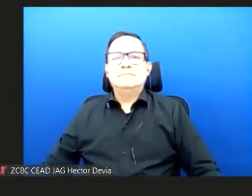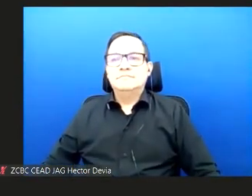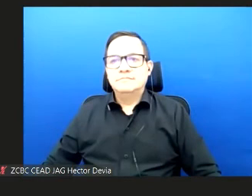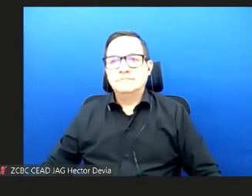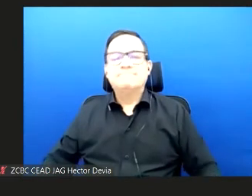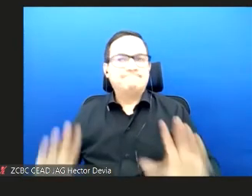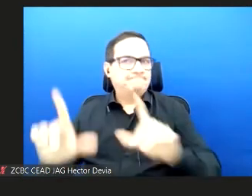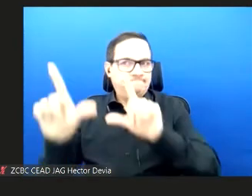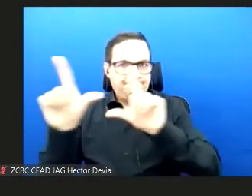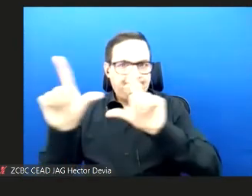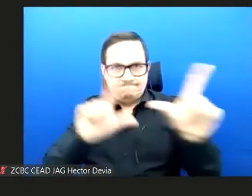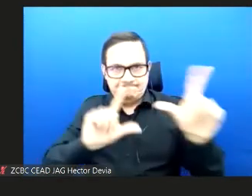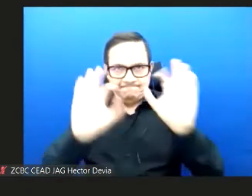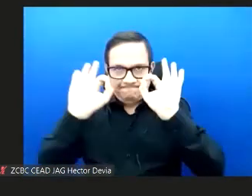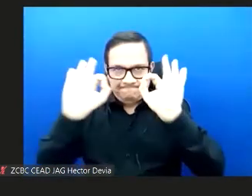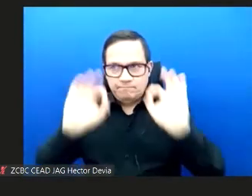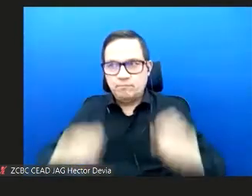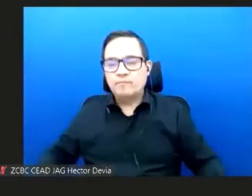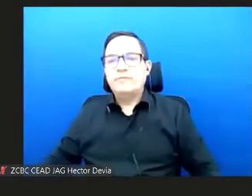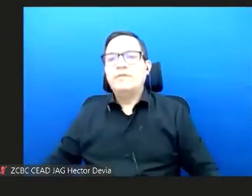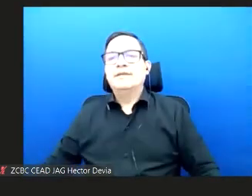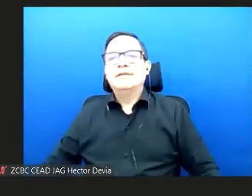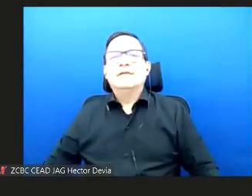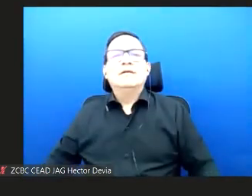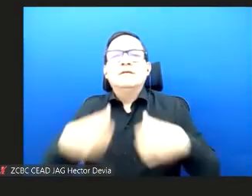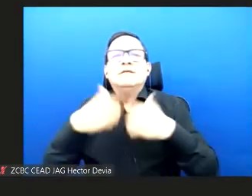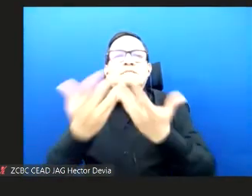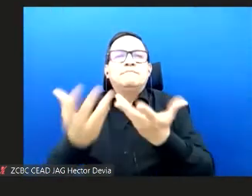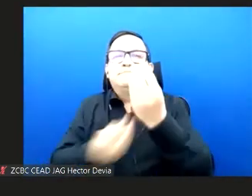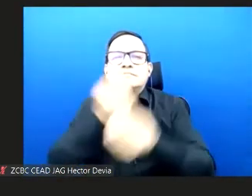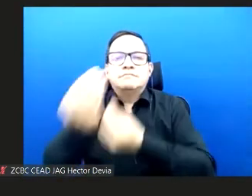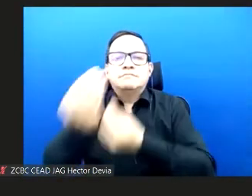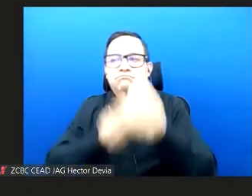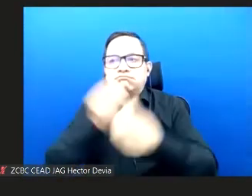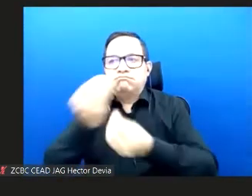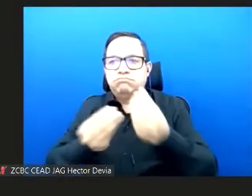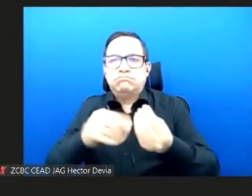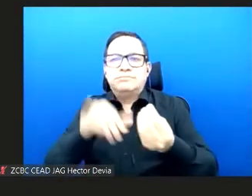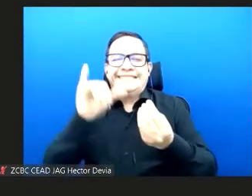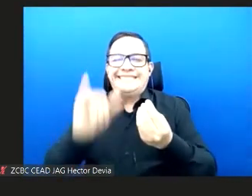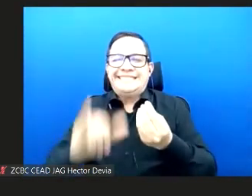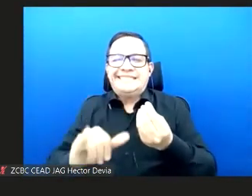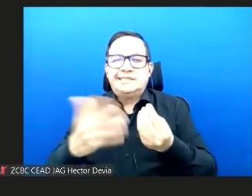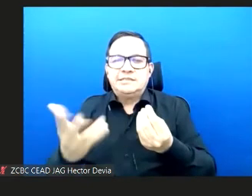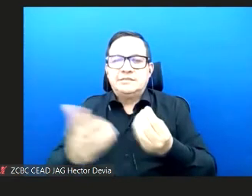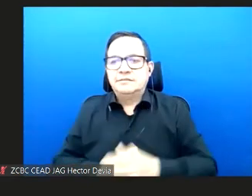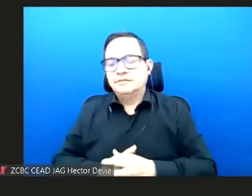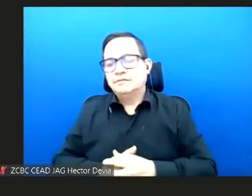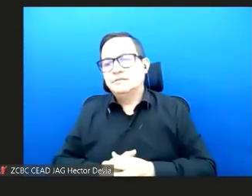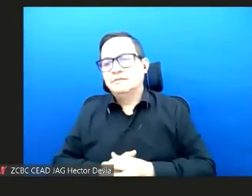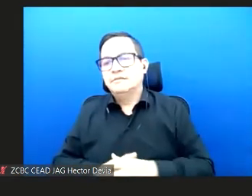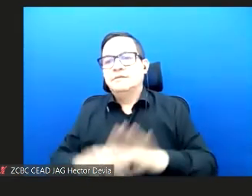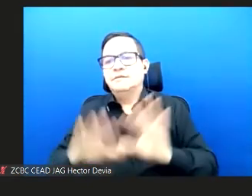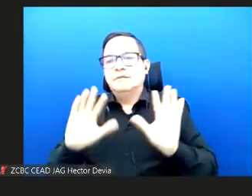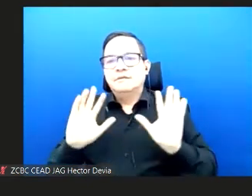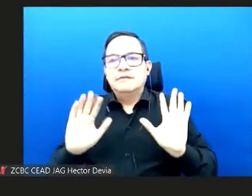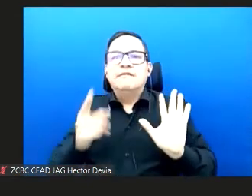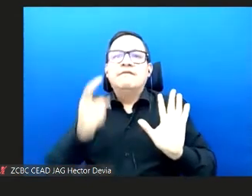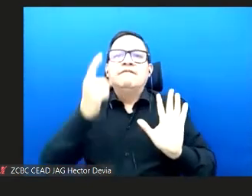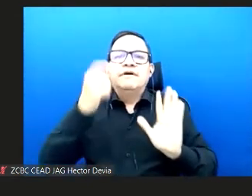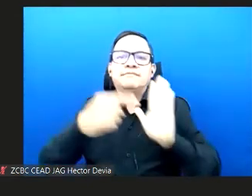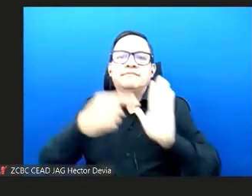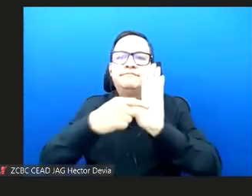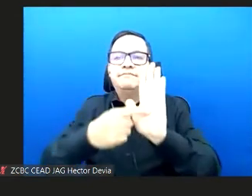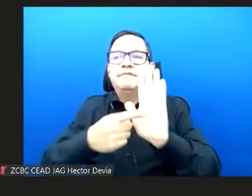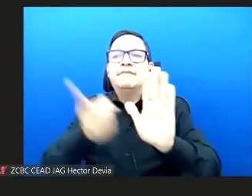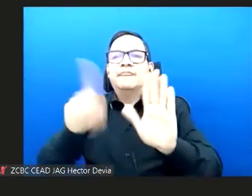Listo. ¿Cómo nos quedaría esto? Entonces, Bueno, me faltó decirles que también